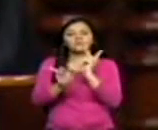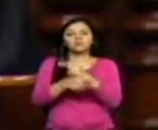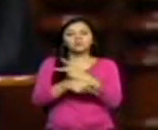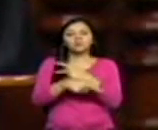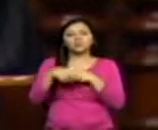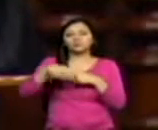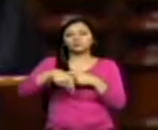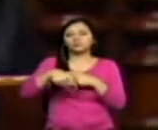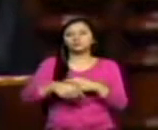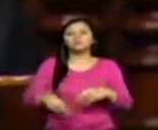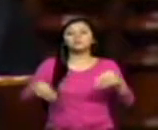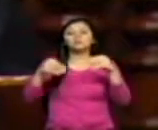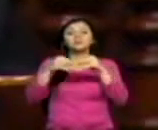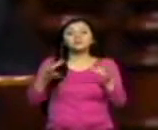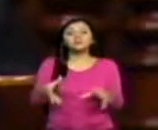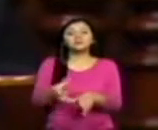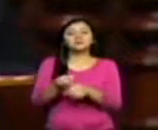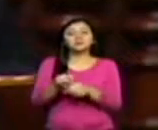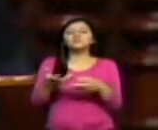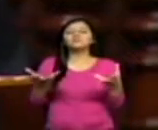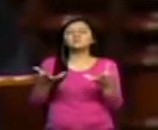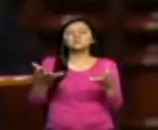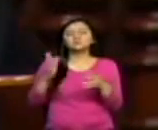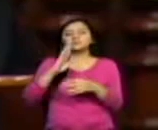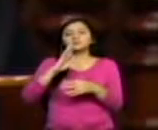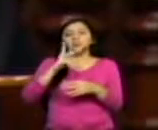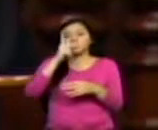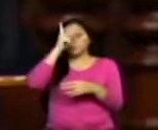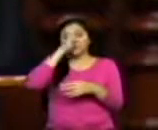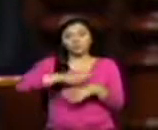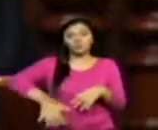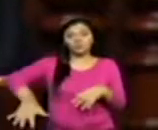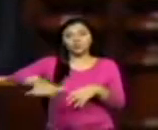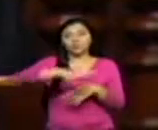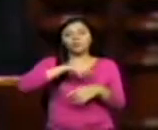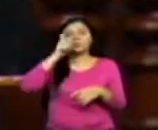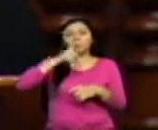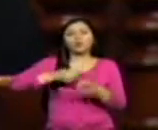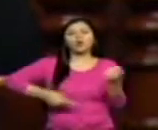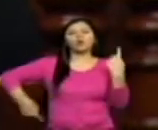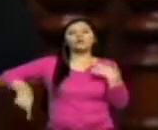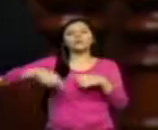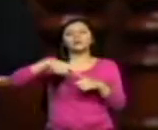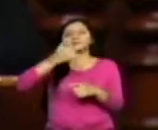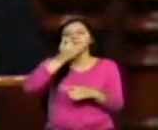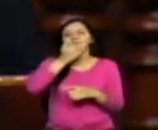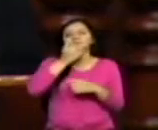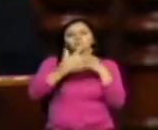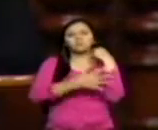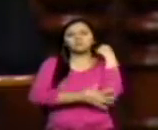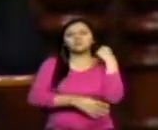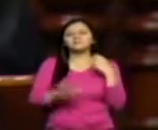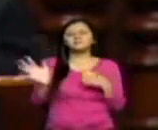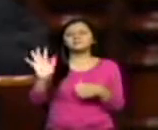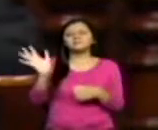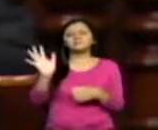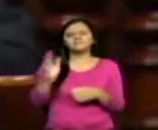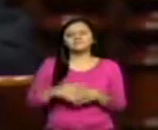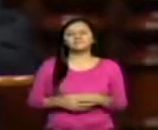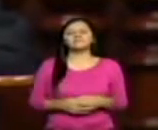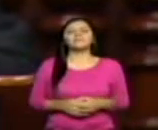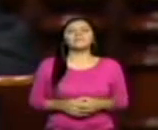productivo para asegurarnos que ningún peruano o peruana vuelva atrás a la pobreza que ya